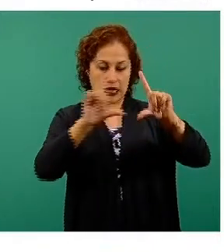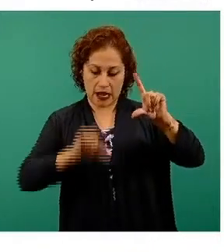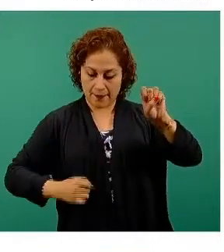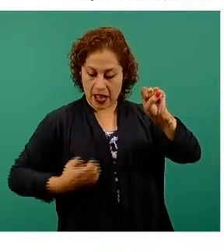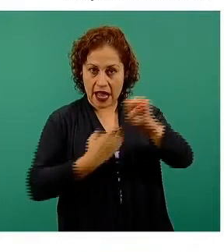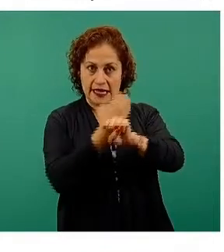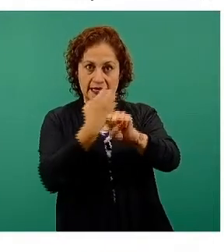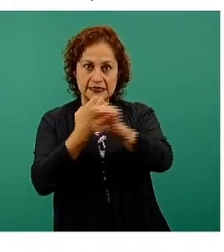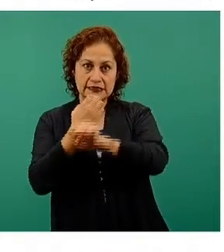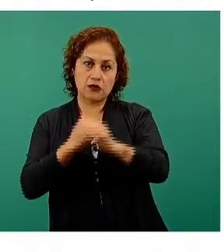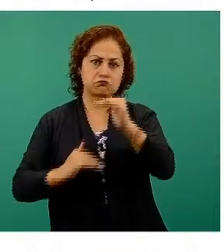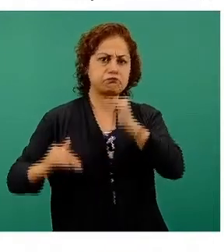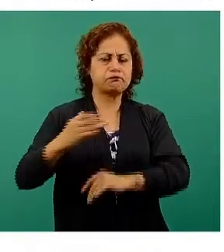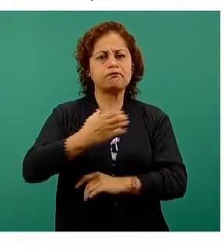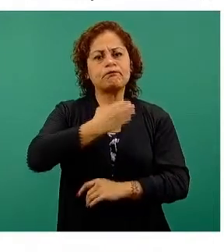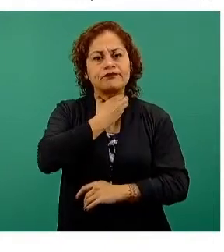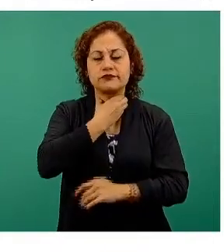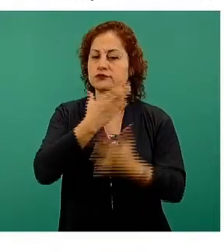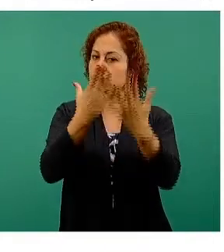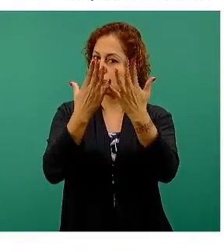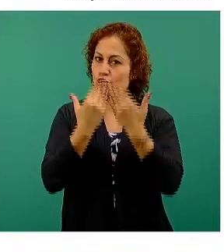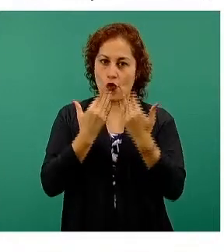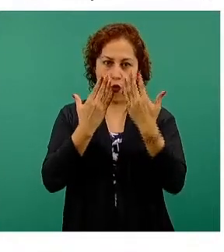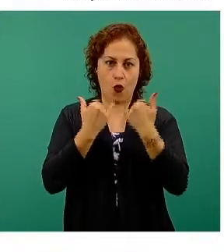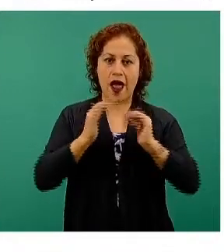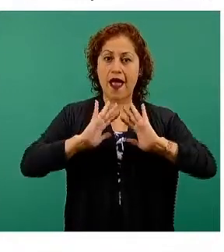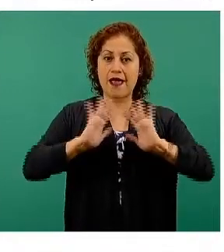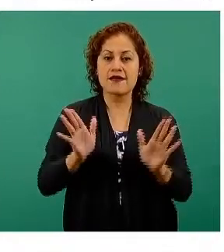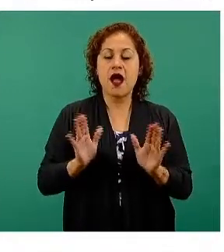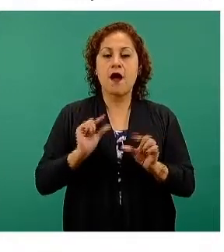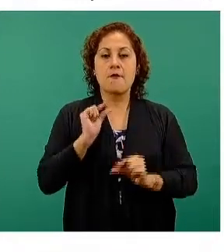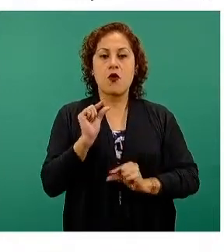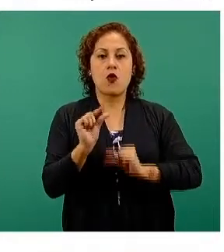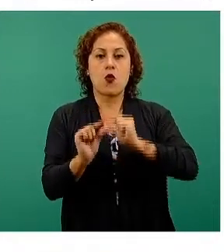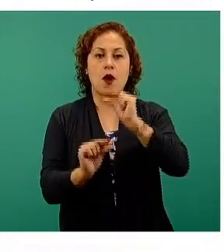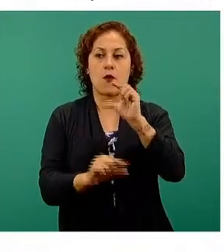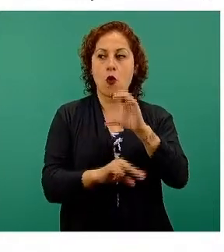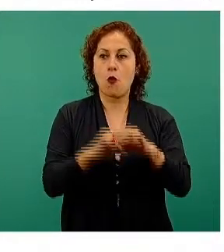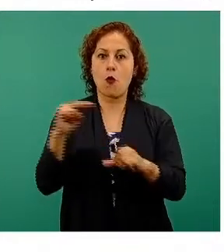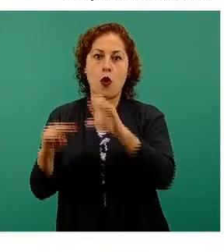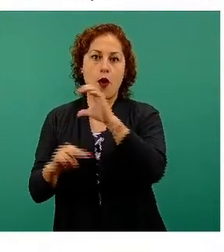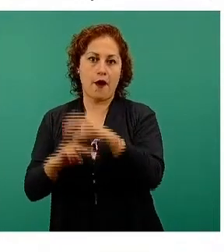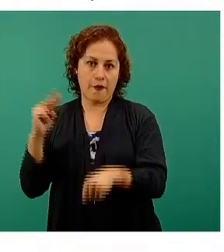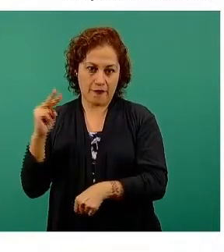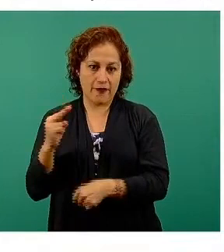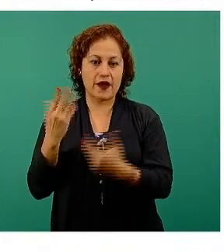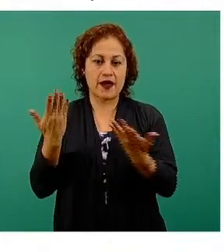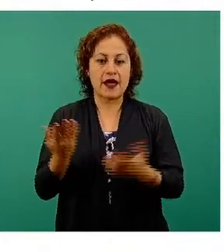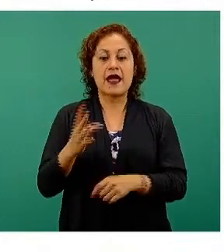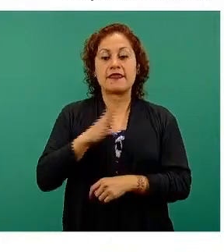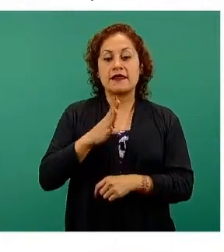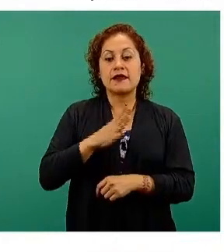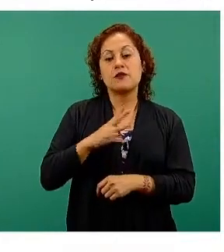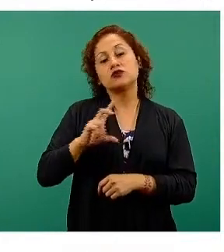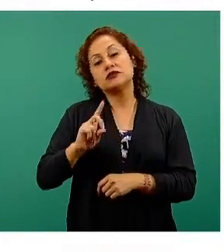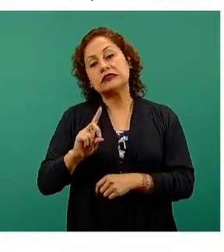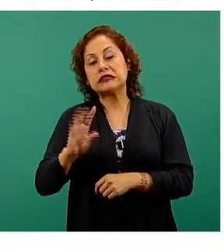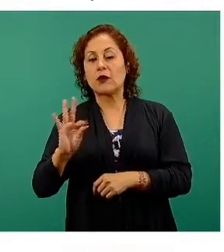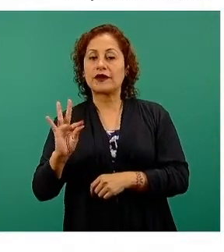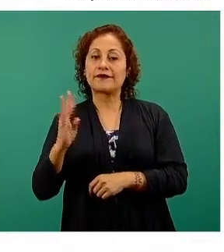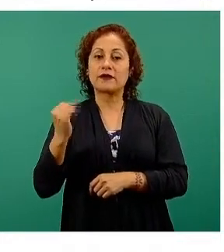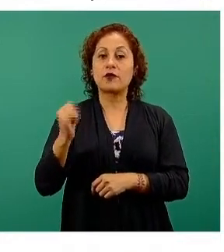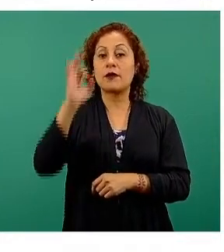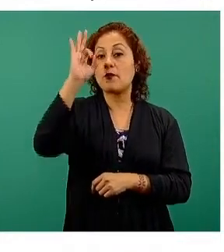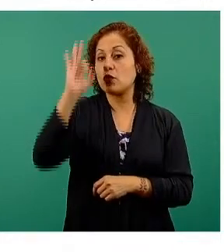70%, tampoco tenemos entidades que tengan más del 50%. Tenemos 7 entidades que están entre 30 y 49%,